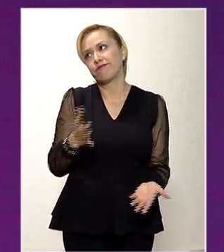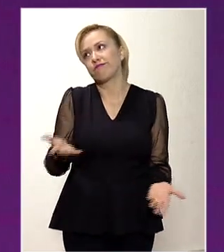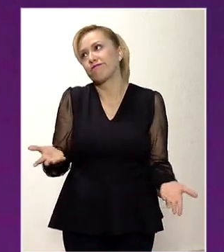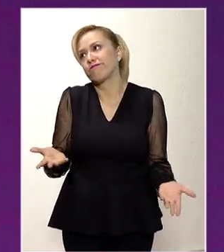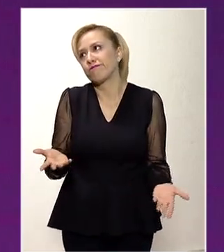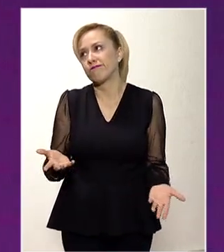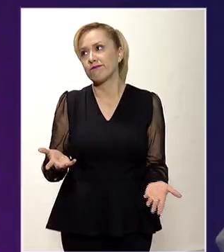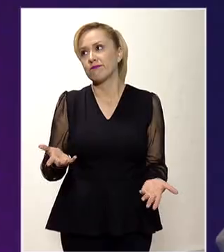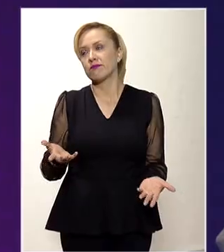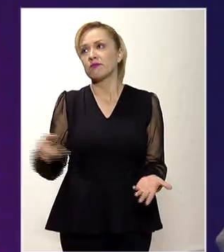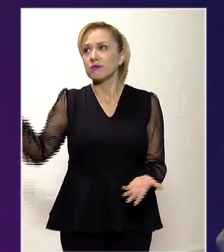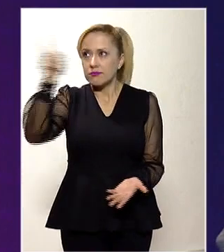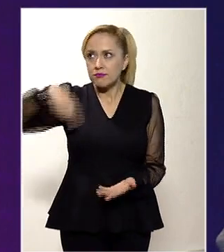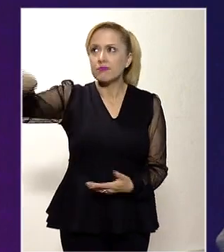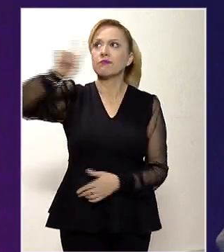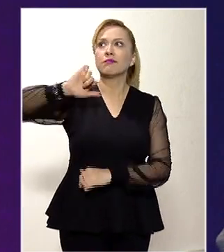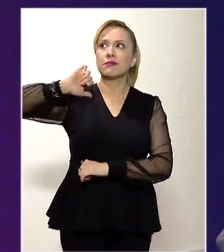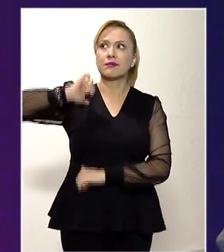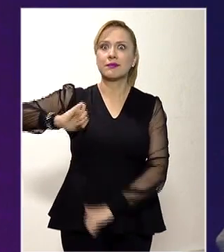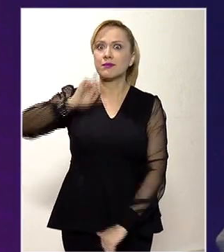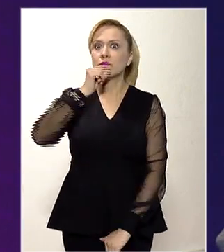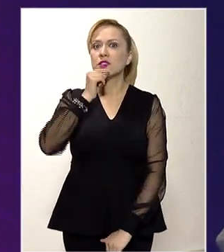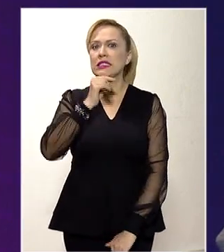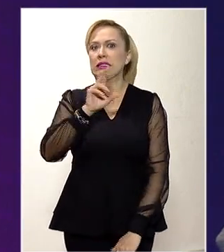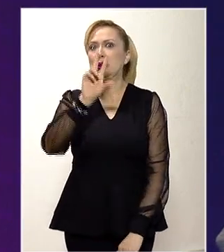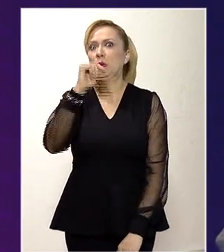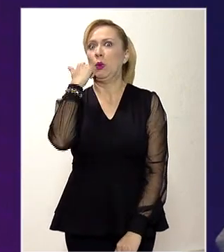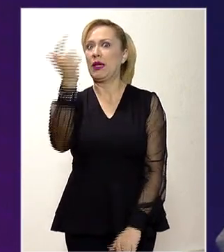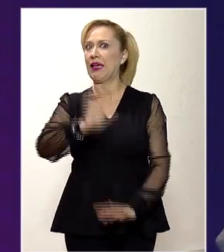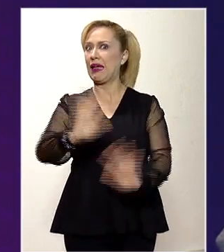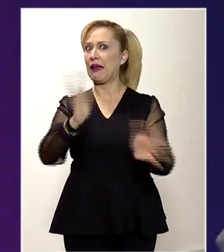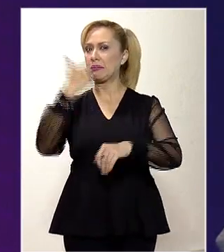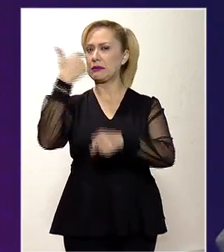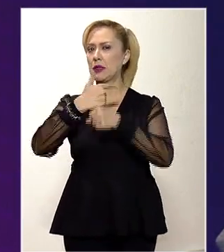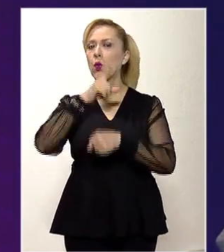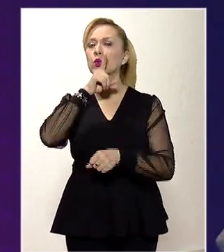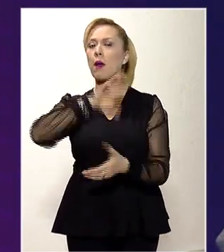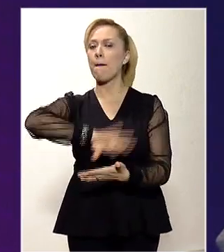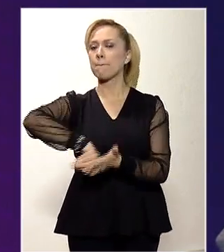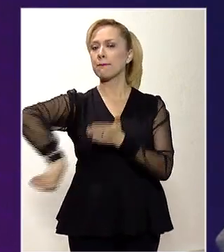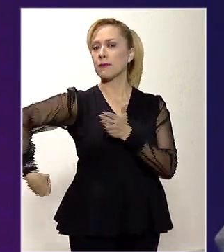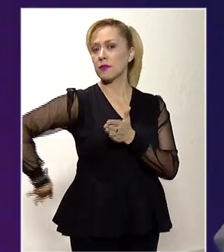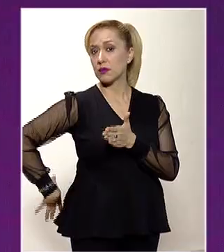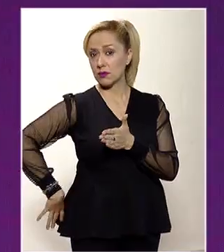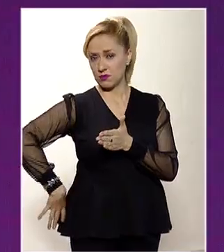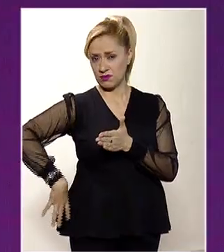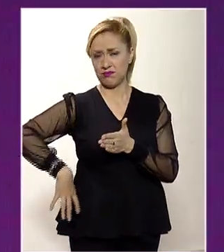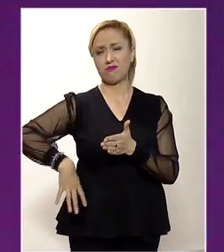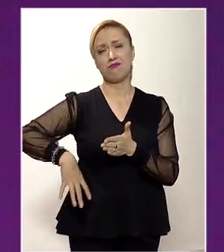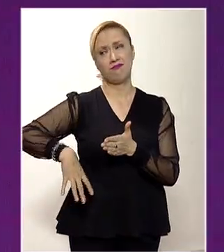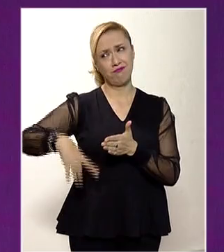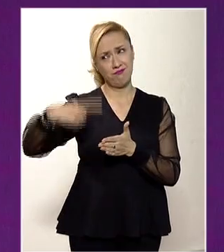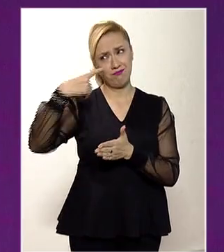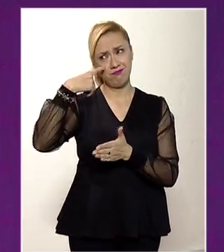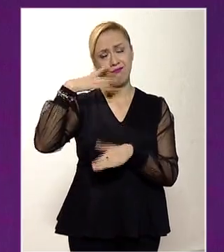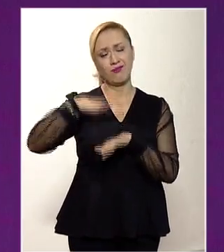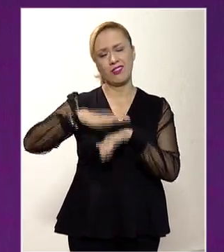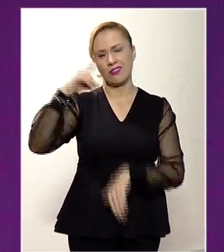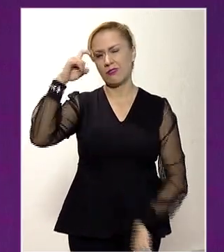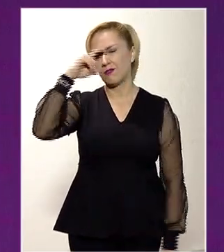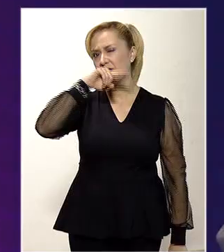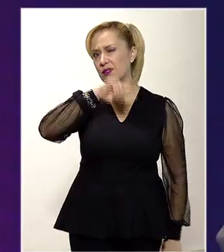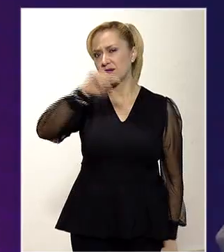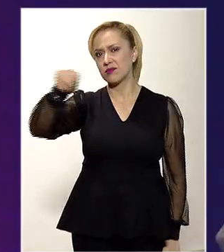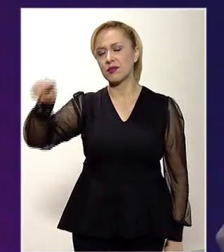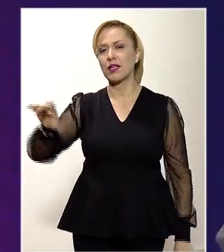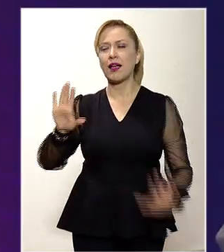hay como autoridades que buscan que no se sepa la verdad, ¿no? Que obstaculicen. Esas serían como las dimensiones más complicadas. Mencionaste algo que